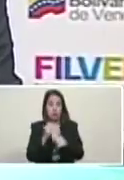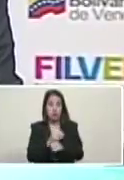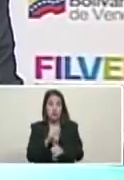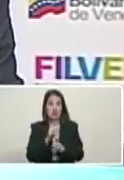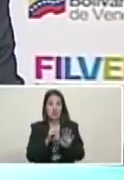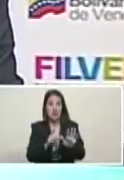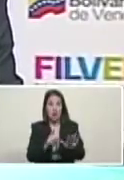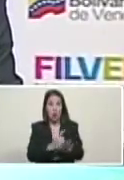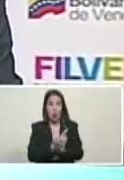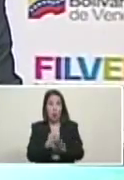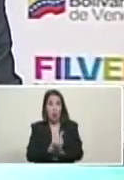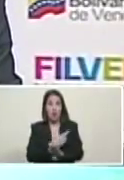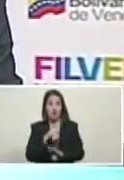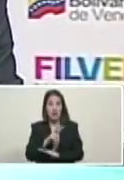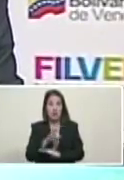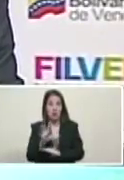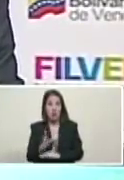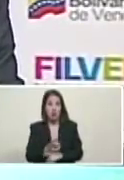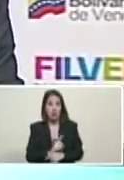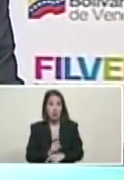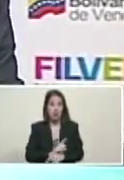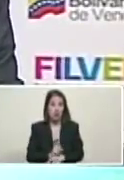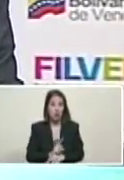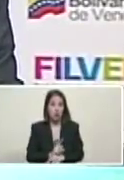minutos. Pero Ernesto Villegas, siempre